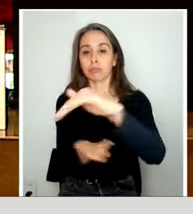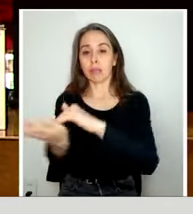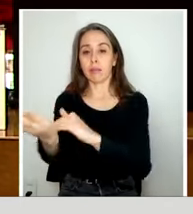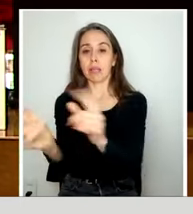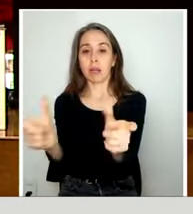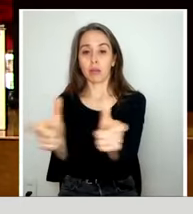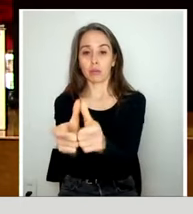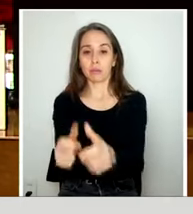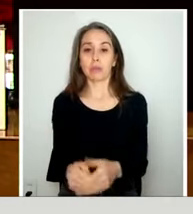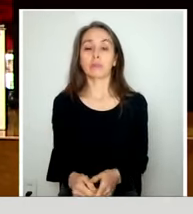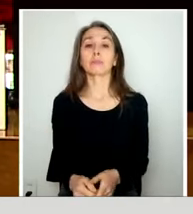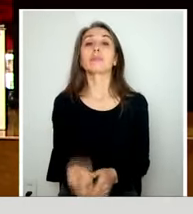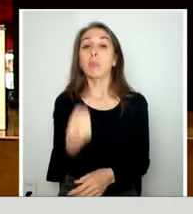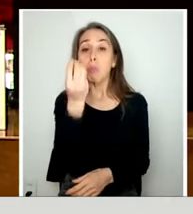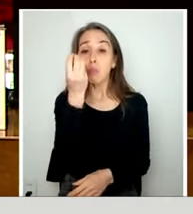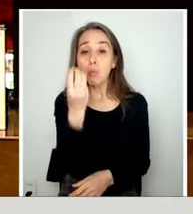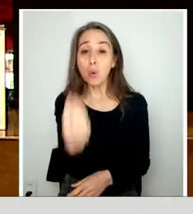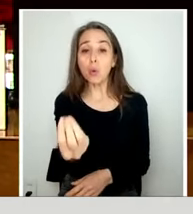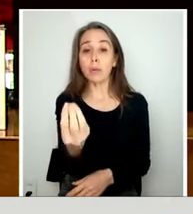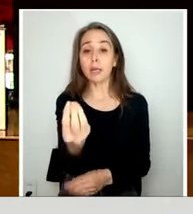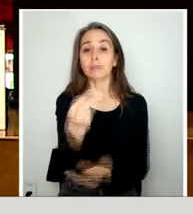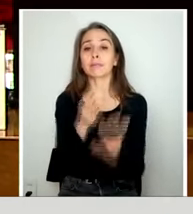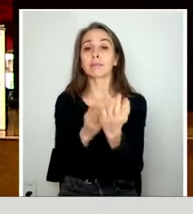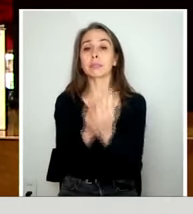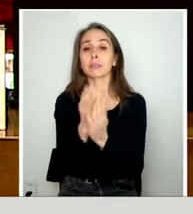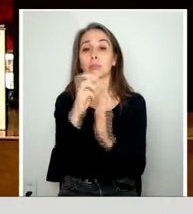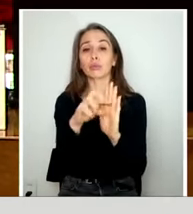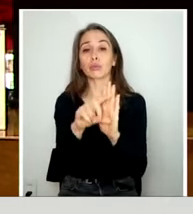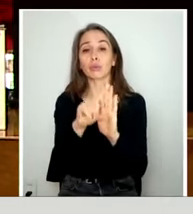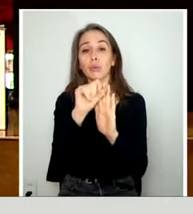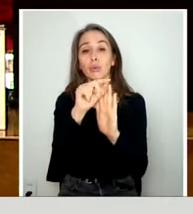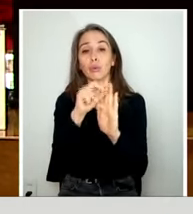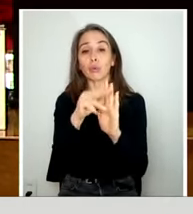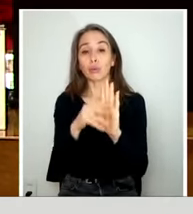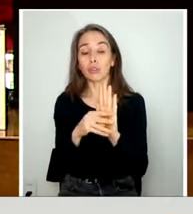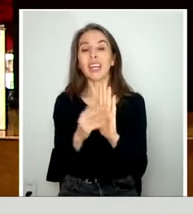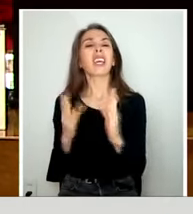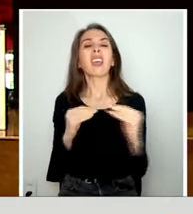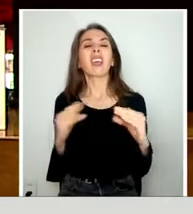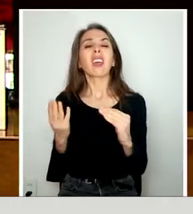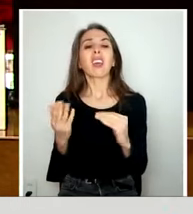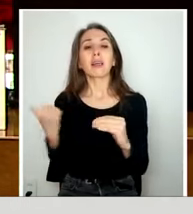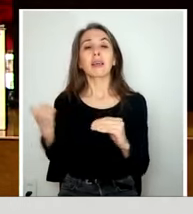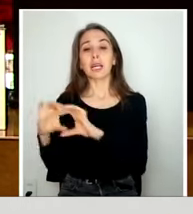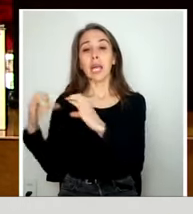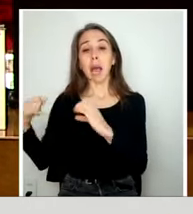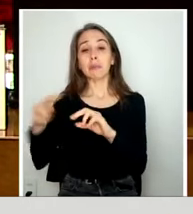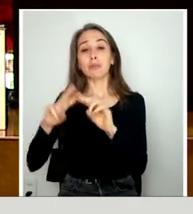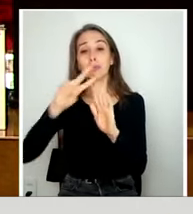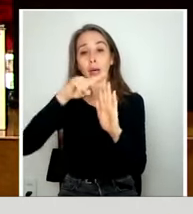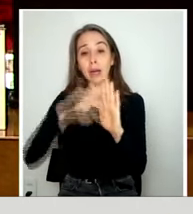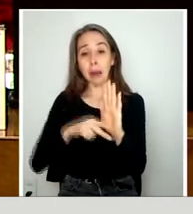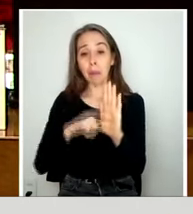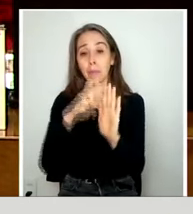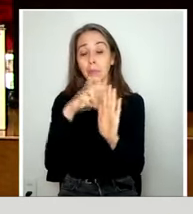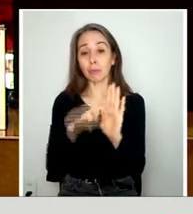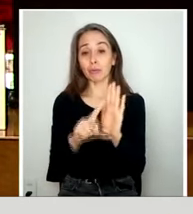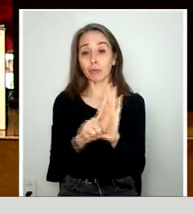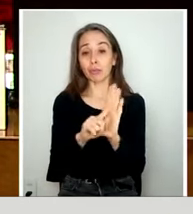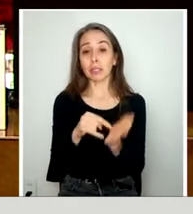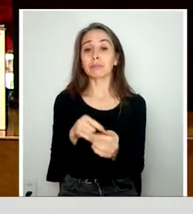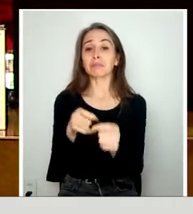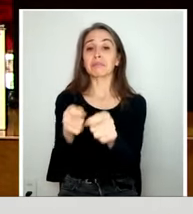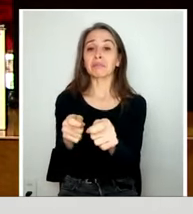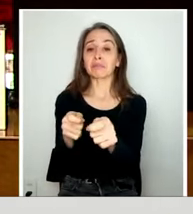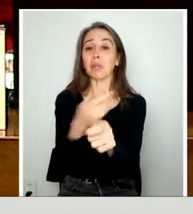muy bien Iniciando el orden del día corresponde tratar las modificaciones del senado recaídas en el proyecto de ley originado en